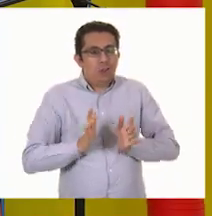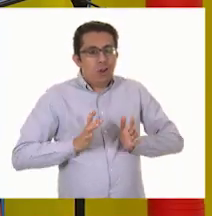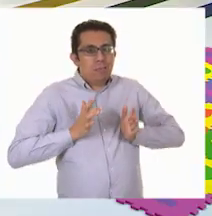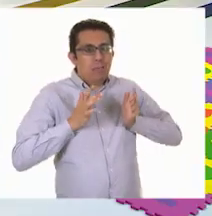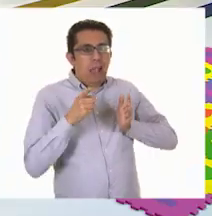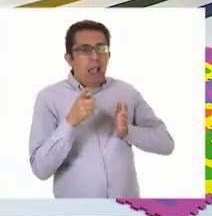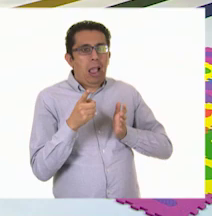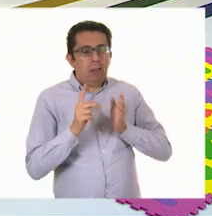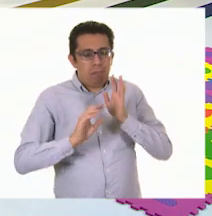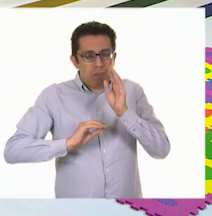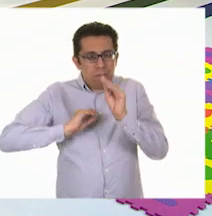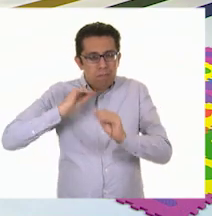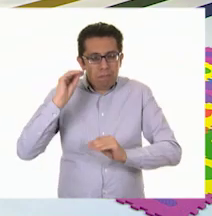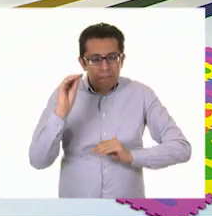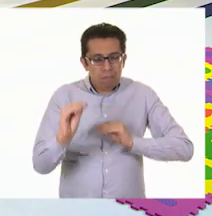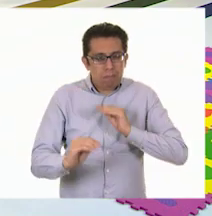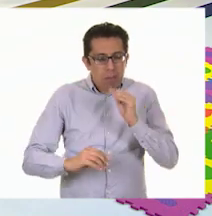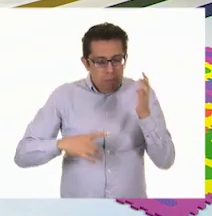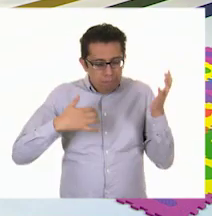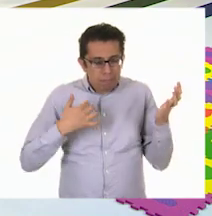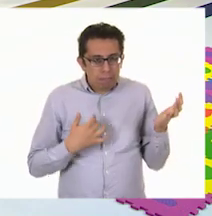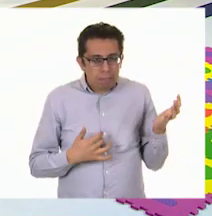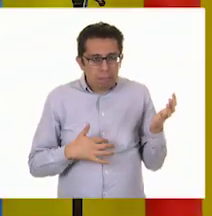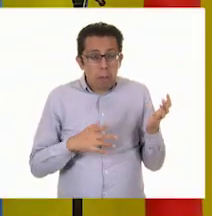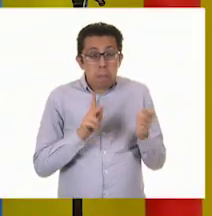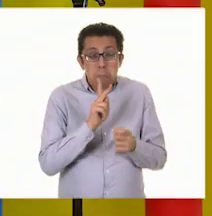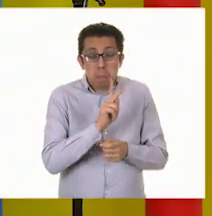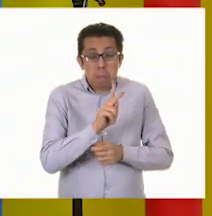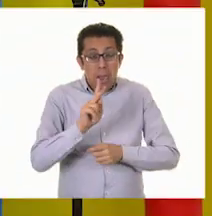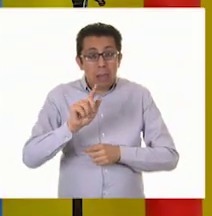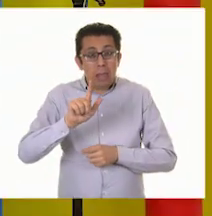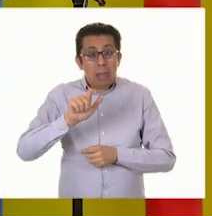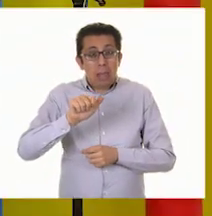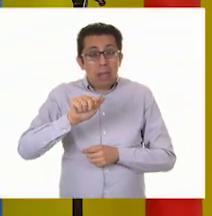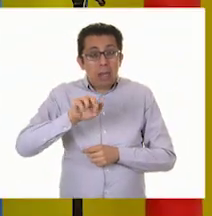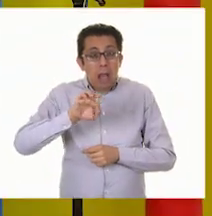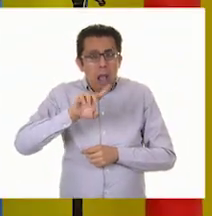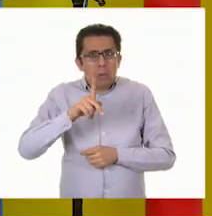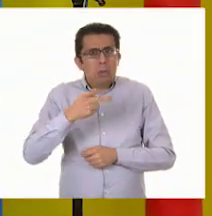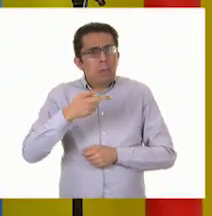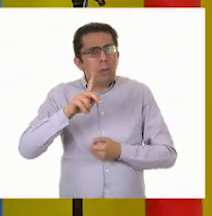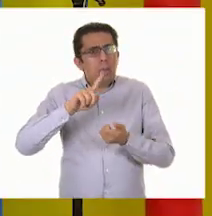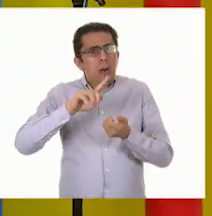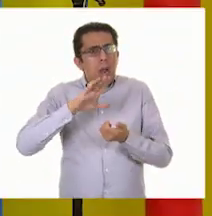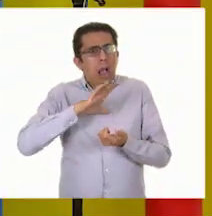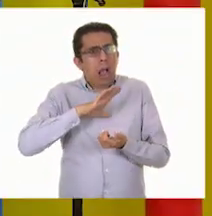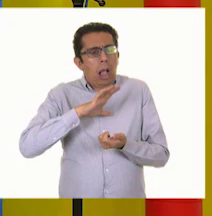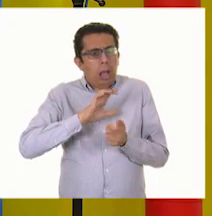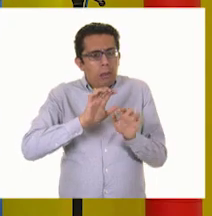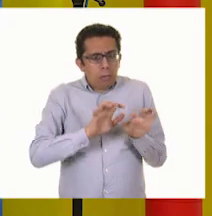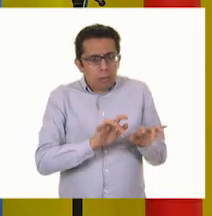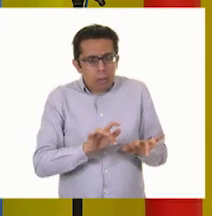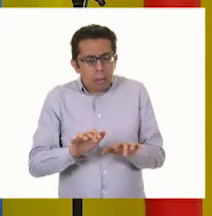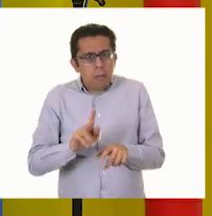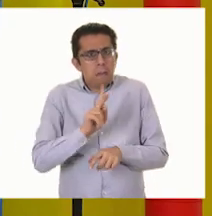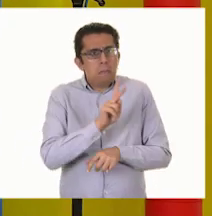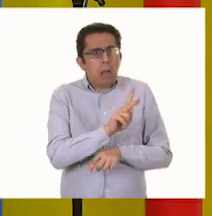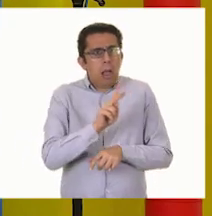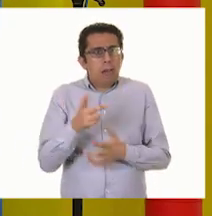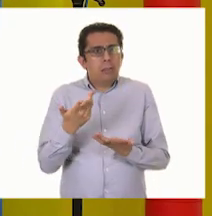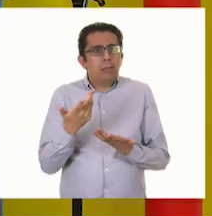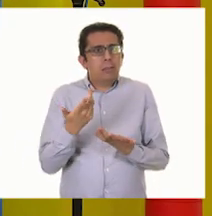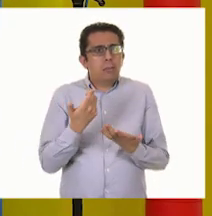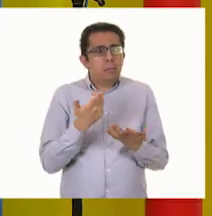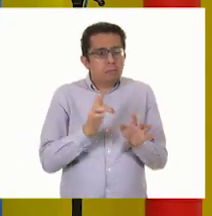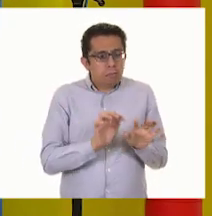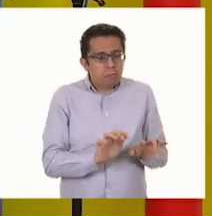construyendo un instrumento que sonaba como el laúd, pero que se tocaba con teclas, como la clave, como el piano o como el